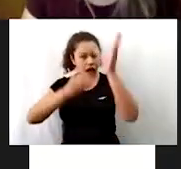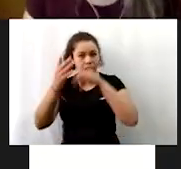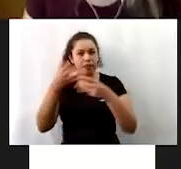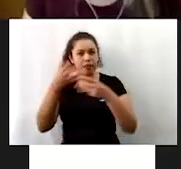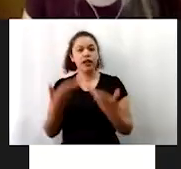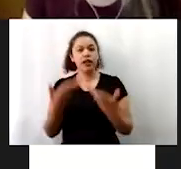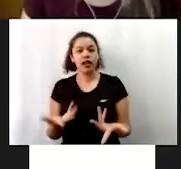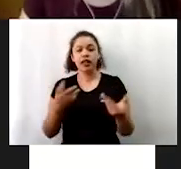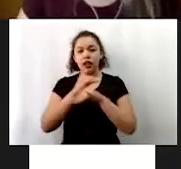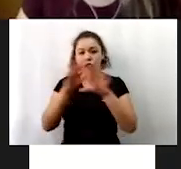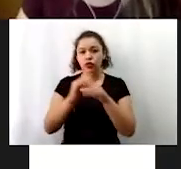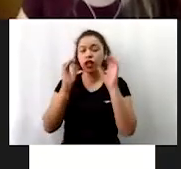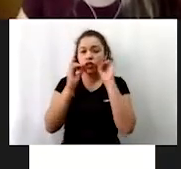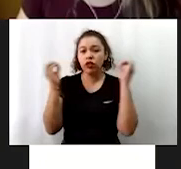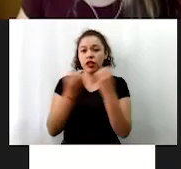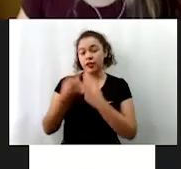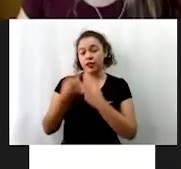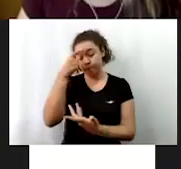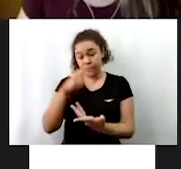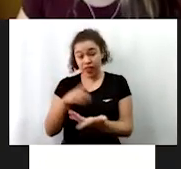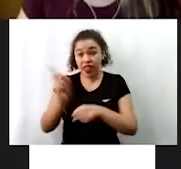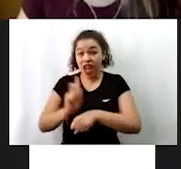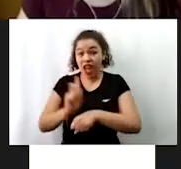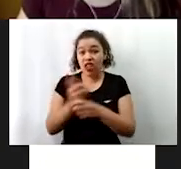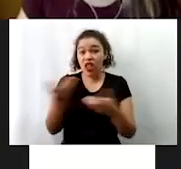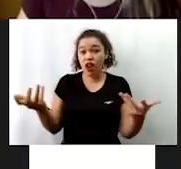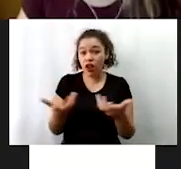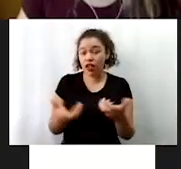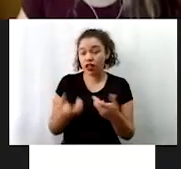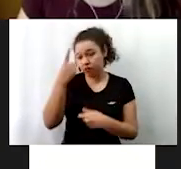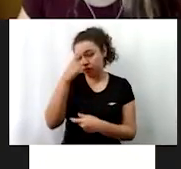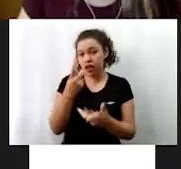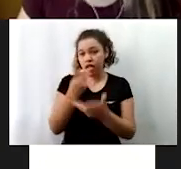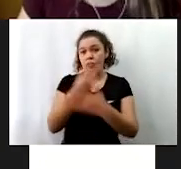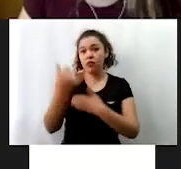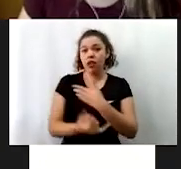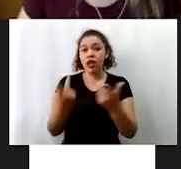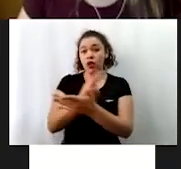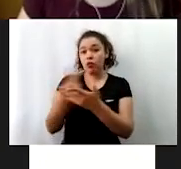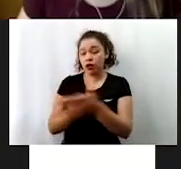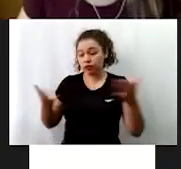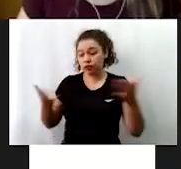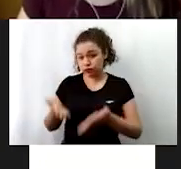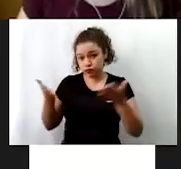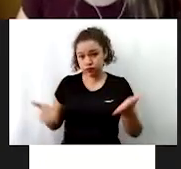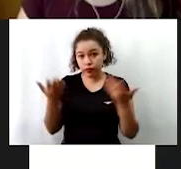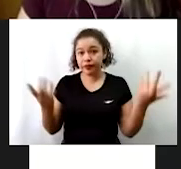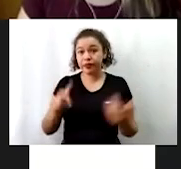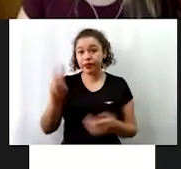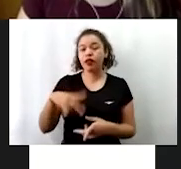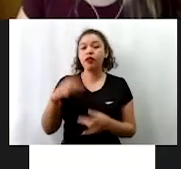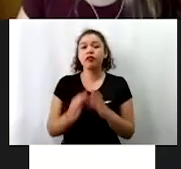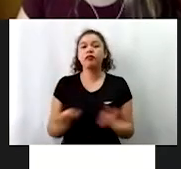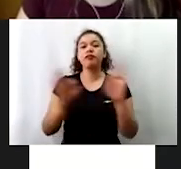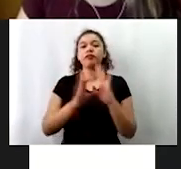conocimiento, que lo crean las organizaciones todos los días, con tanta experiencia en implementación de proyectos y de programas. Pero sí es importante